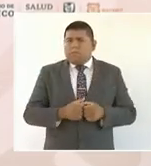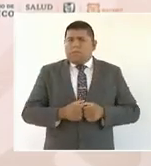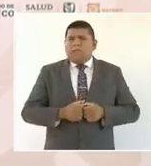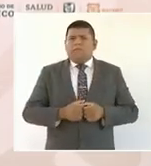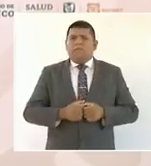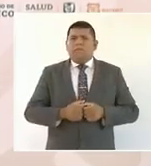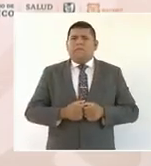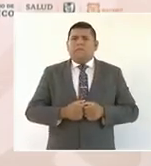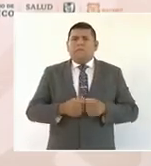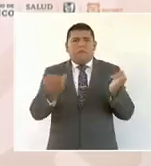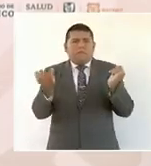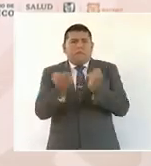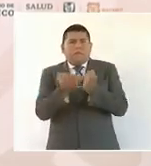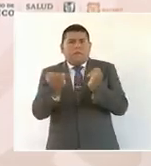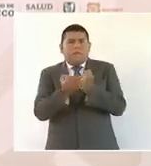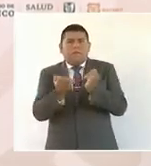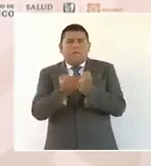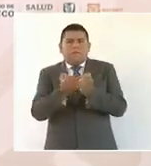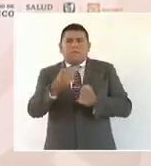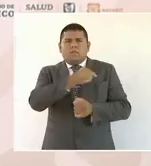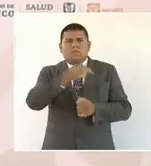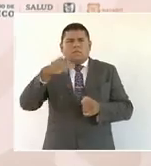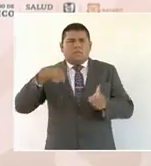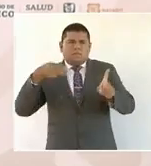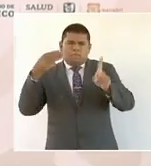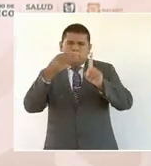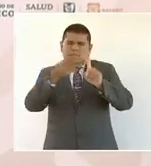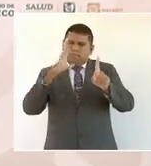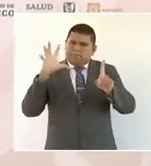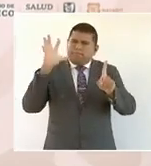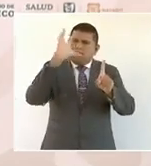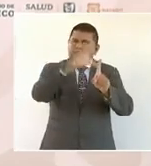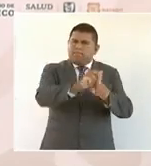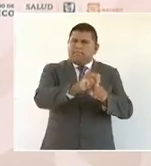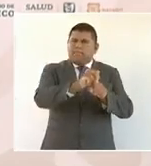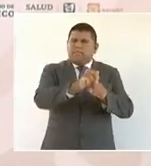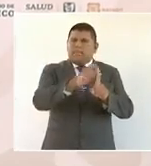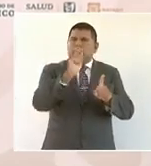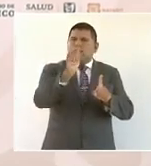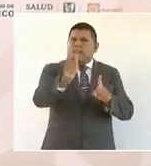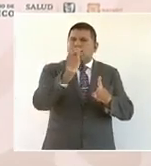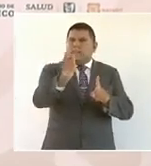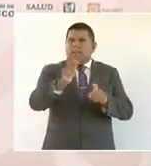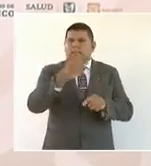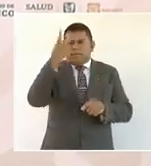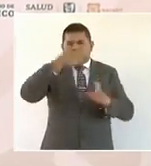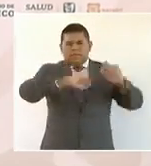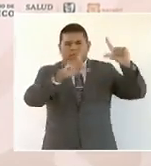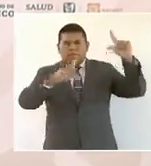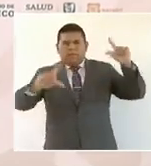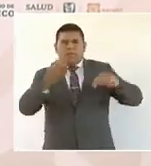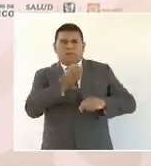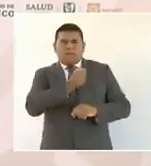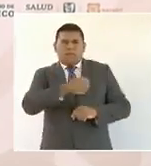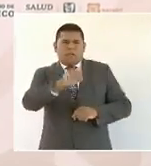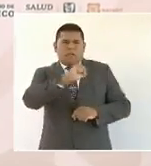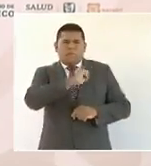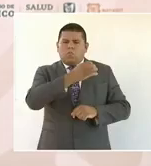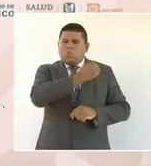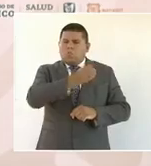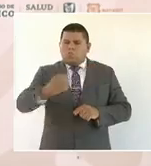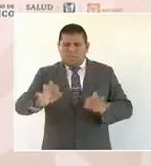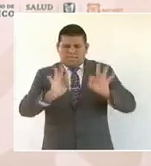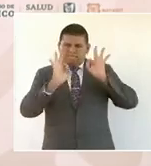y vamos a lograr el propósito de que tengamos un buen sistema de salud para